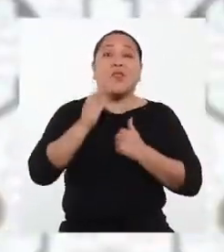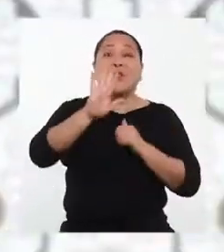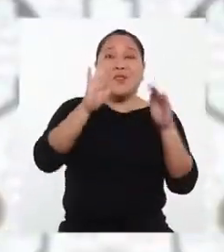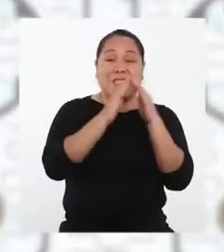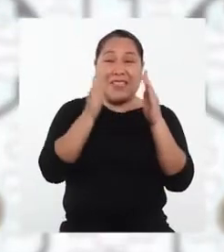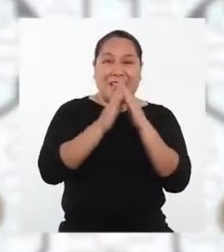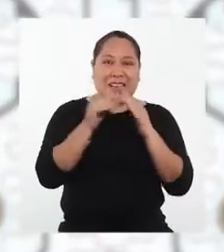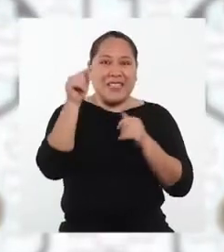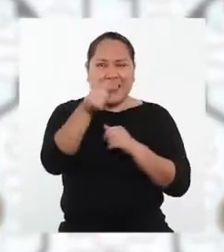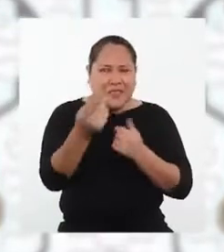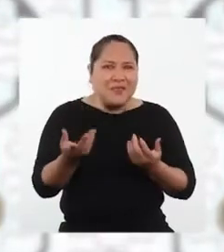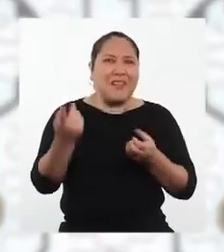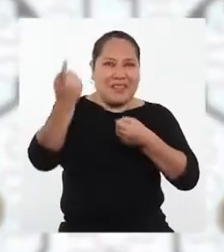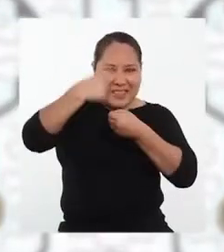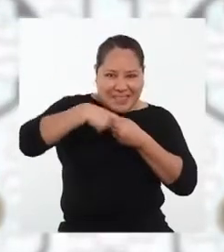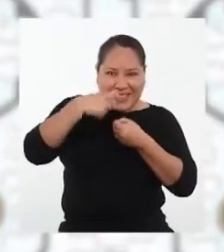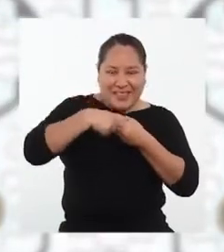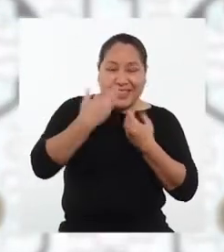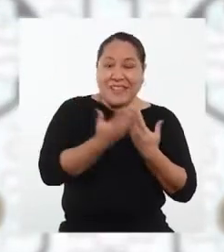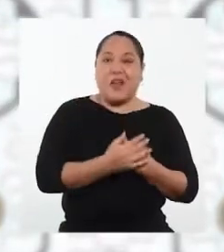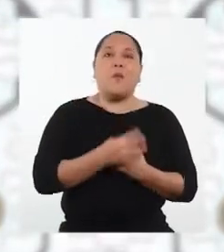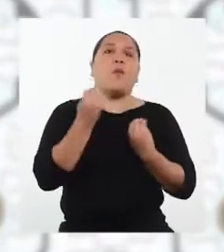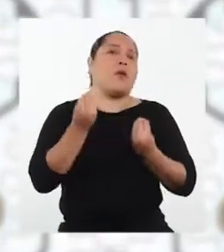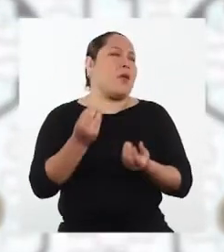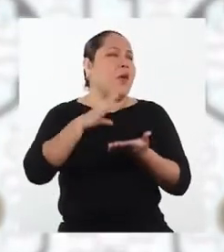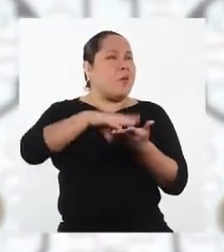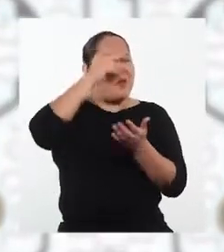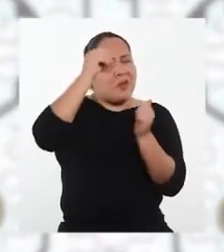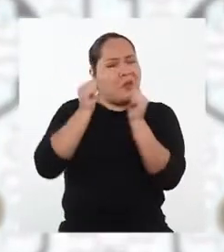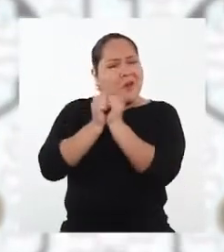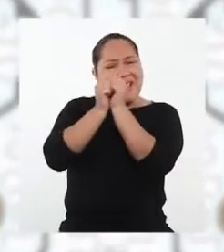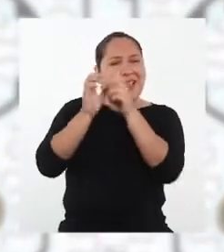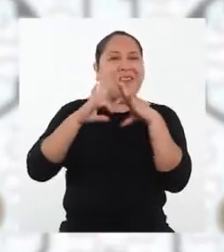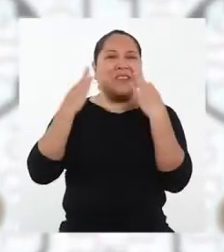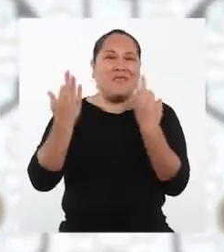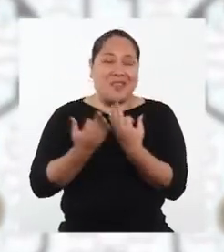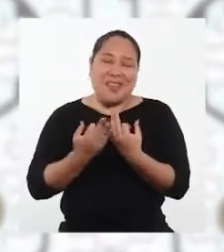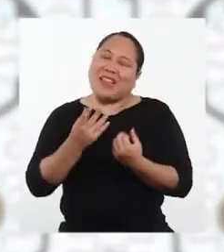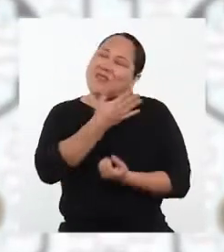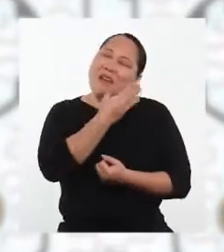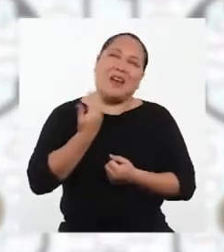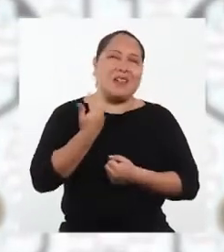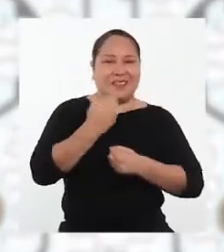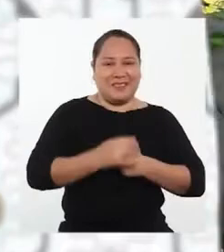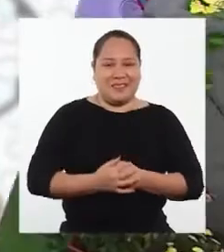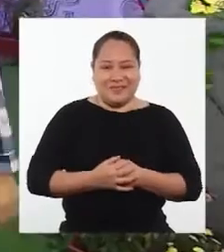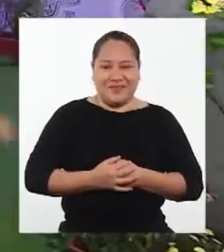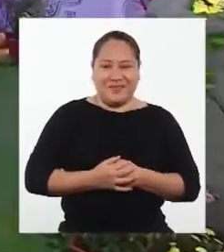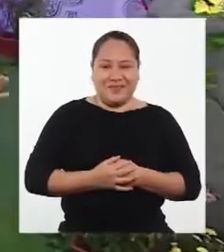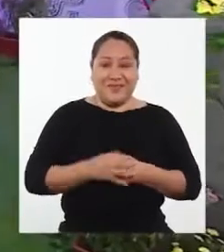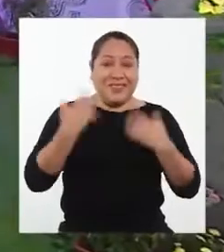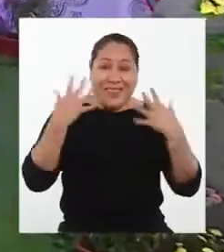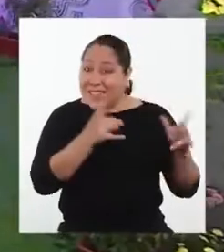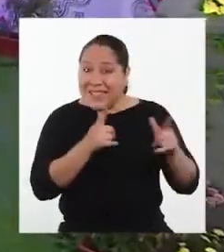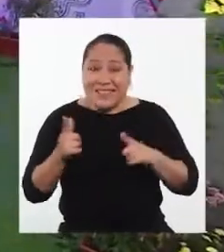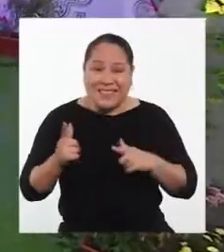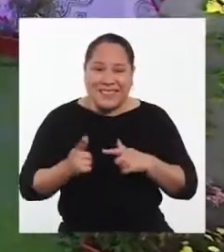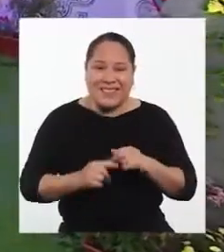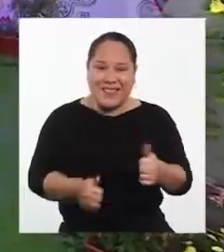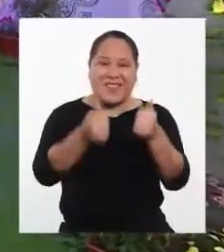en casa con ustedes para que se nos unan, porque aprender con toda la familia es mucho mejor. ¿Ya